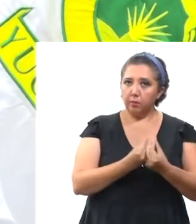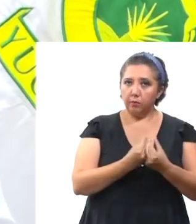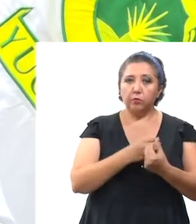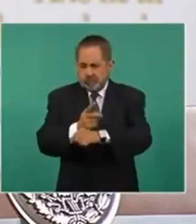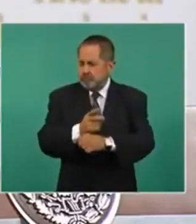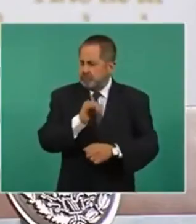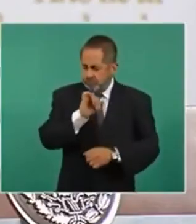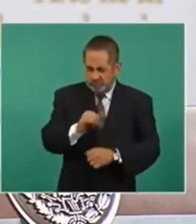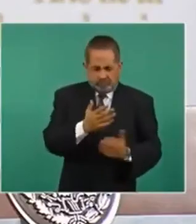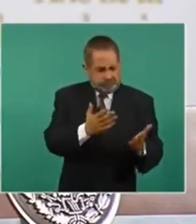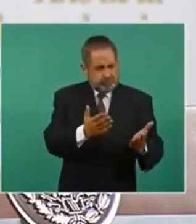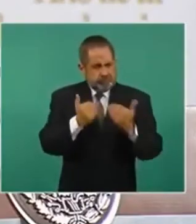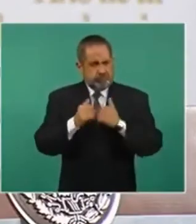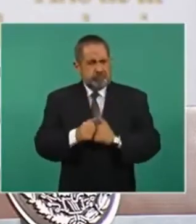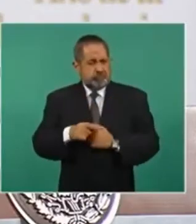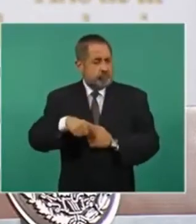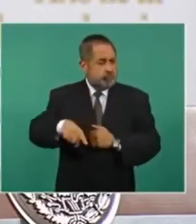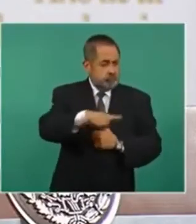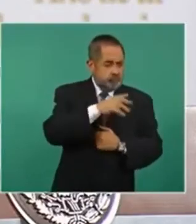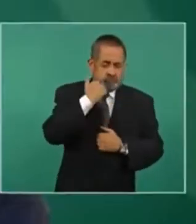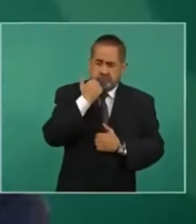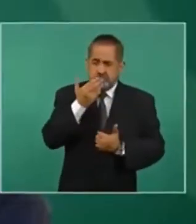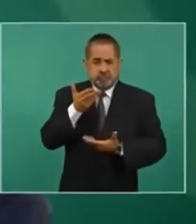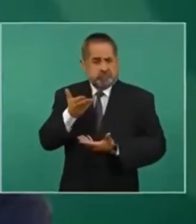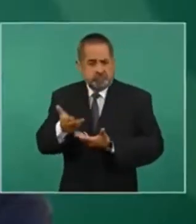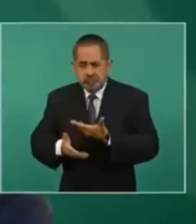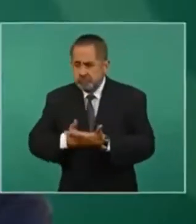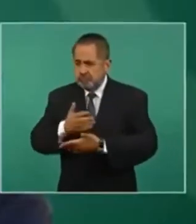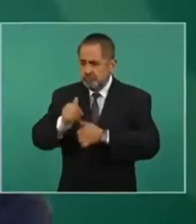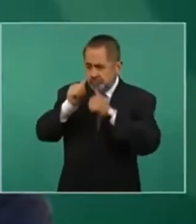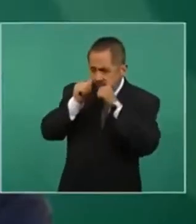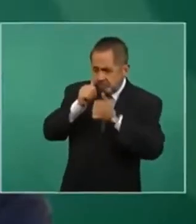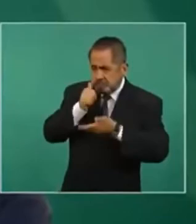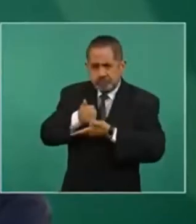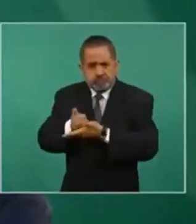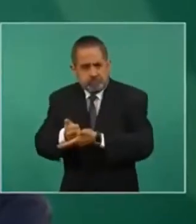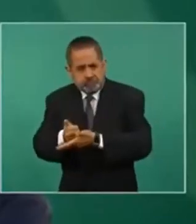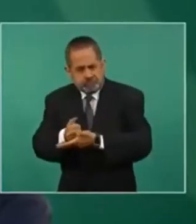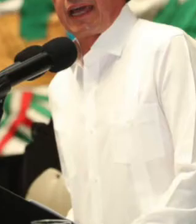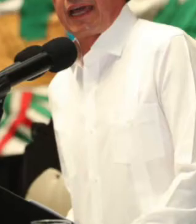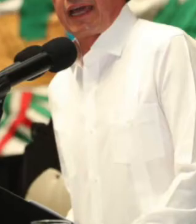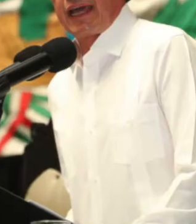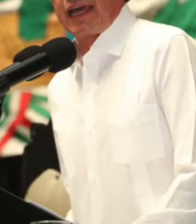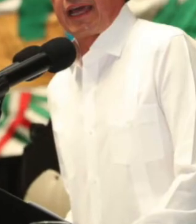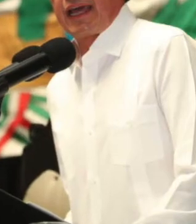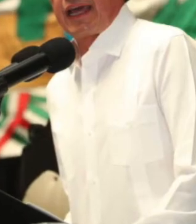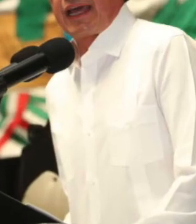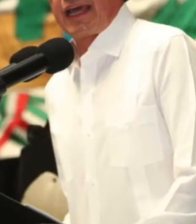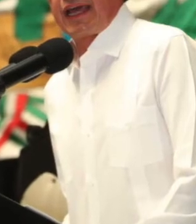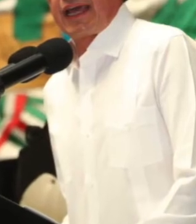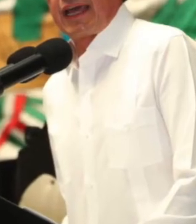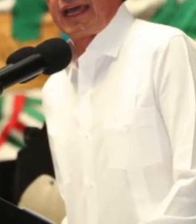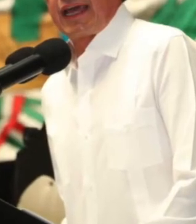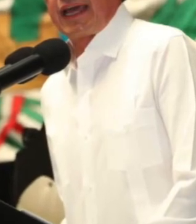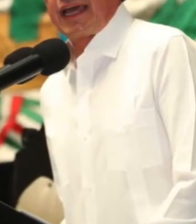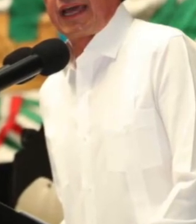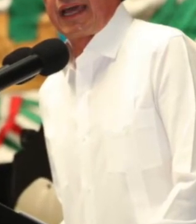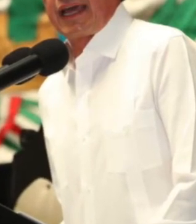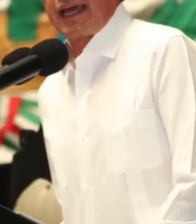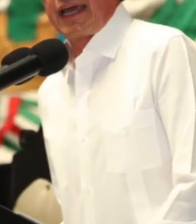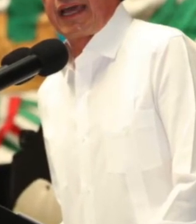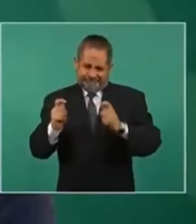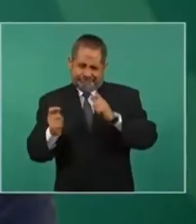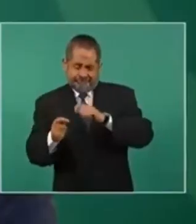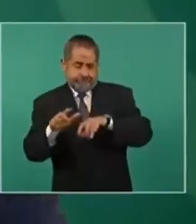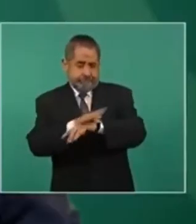Vila. El mandatario confirmó que cuando concluyan sus respectivas administraciones podrán ser partícipes si así lo